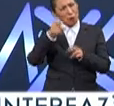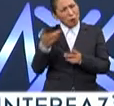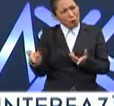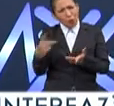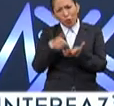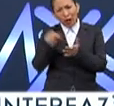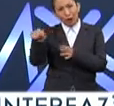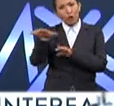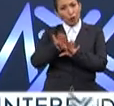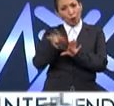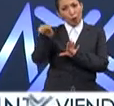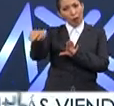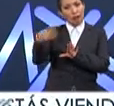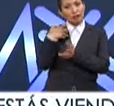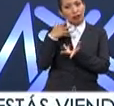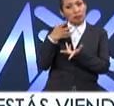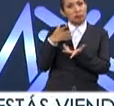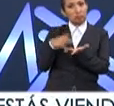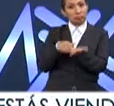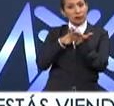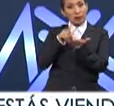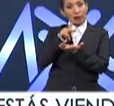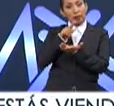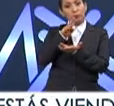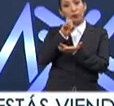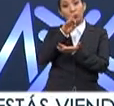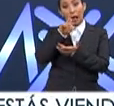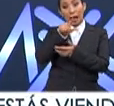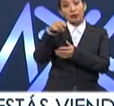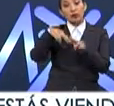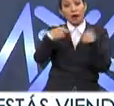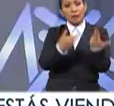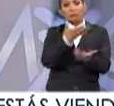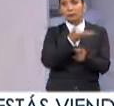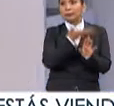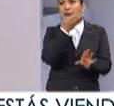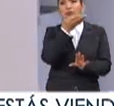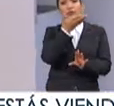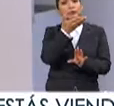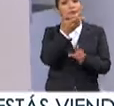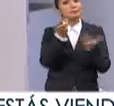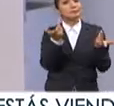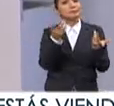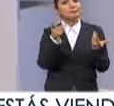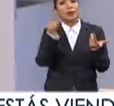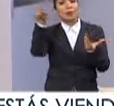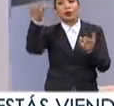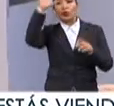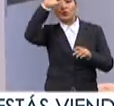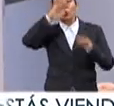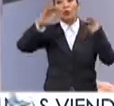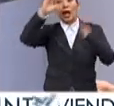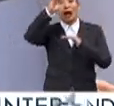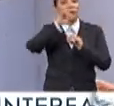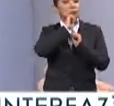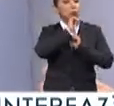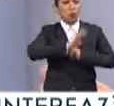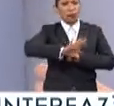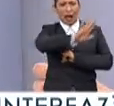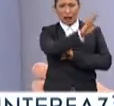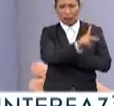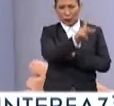pues si eso de eso dio cuenta también plural era una revista muy digamos donde la alta cultura y la cultura popular